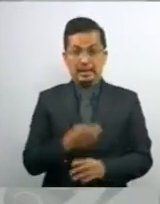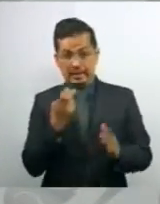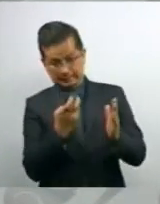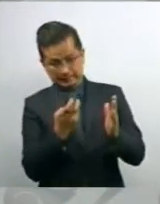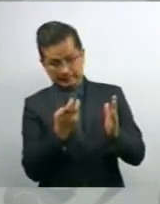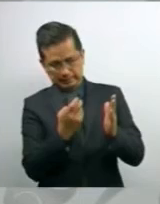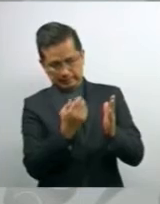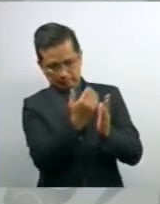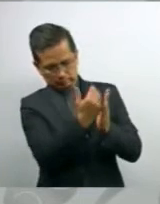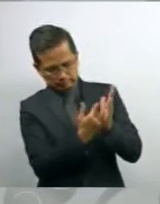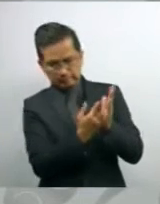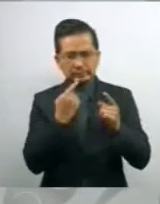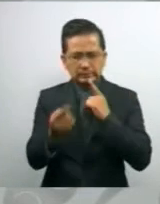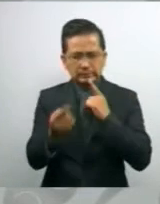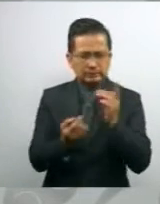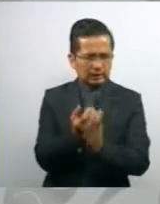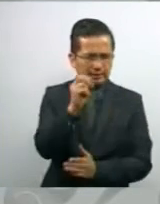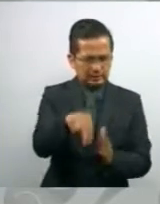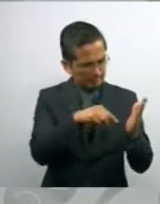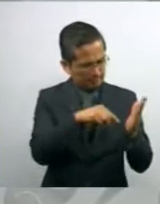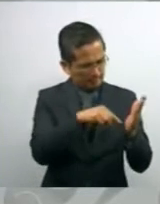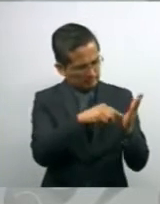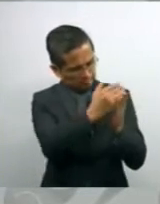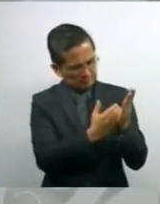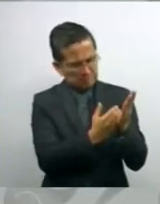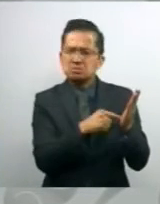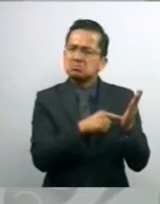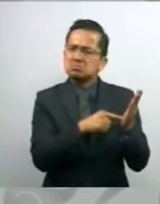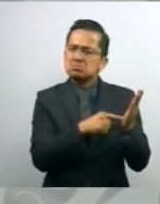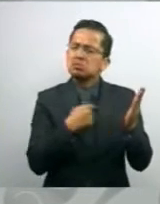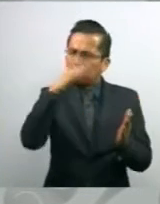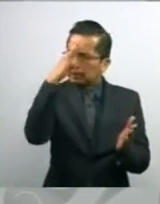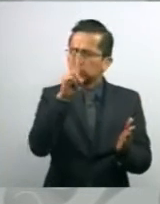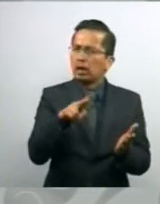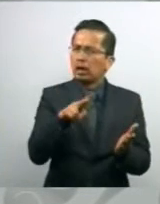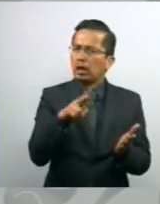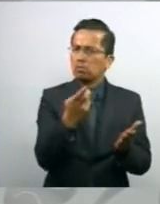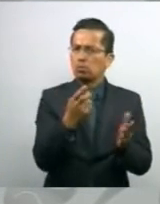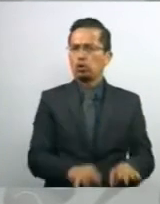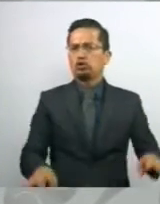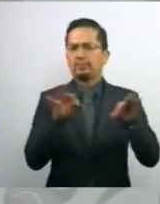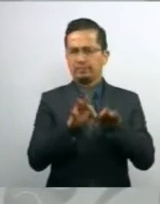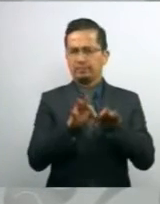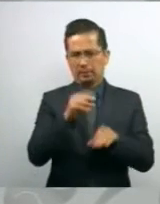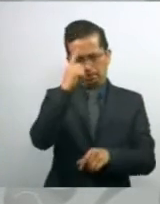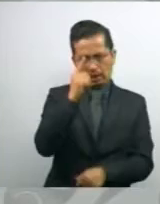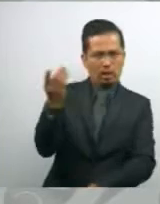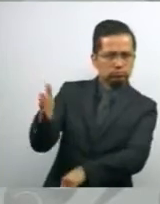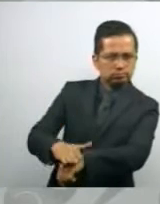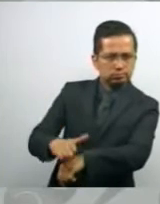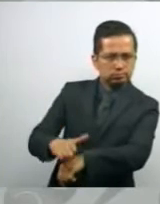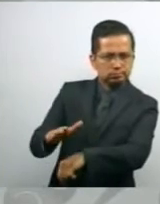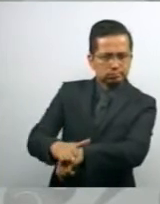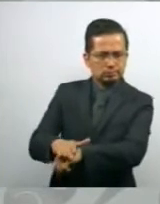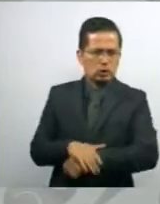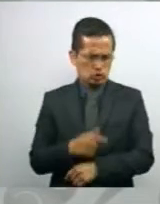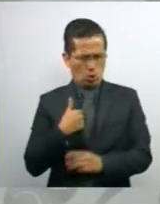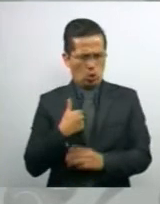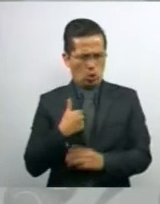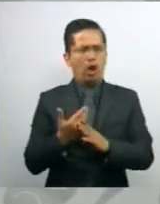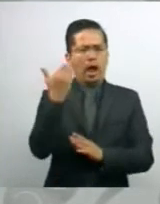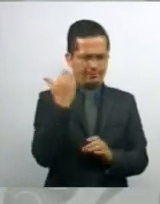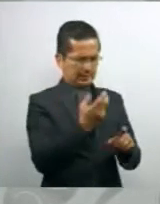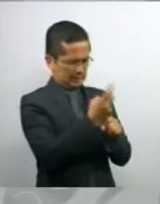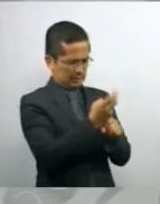me parece muy relevante el exhorto que se hace. Y como lo manifesté en la segunda comisión, y diré por qué es